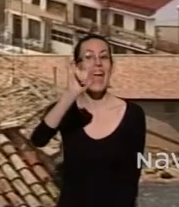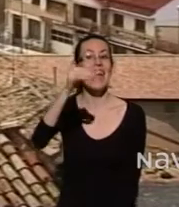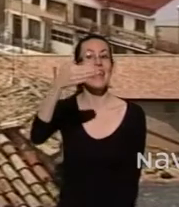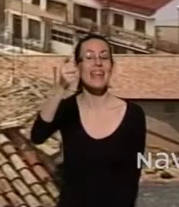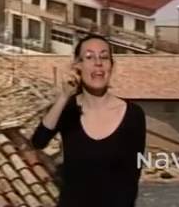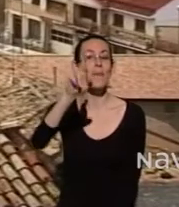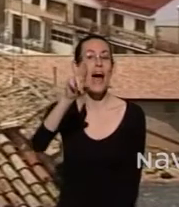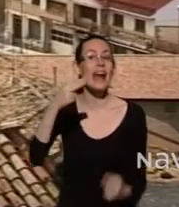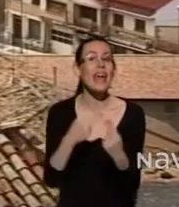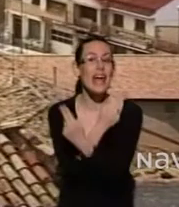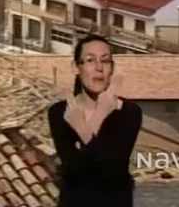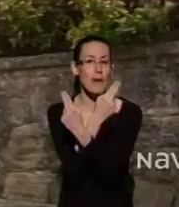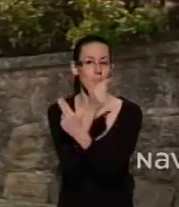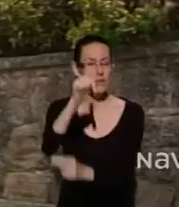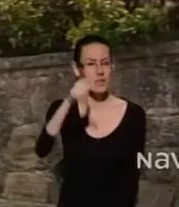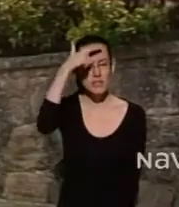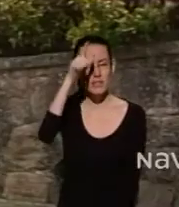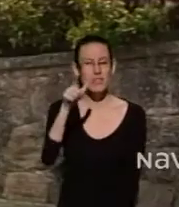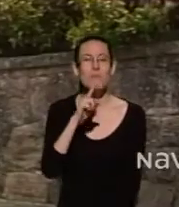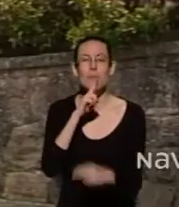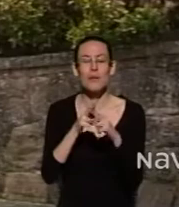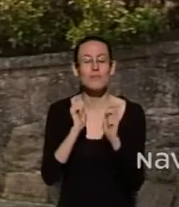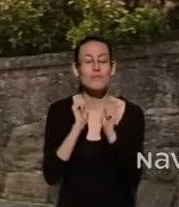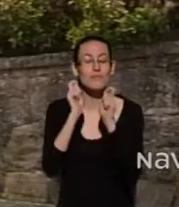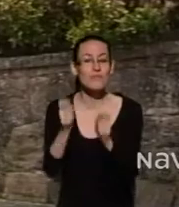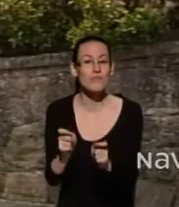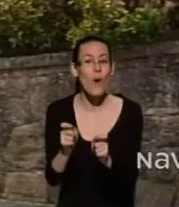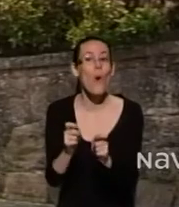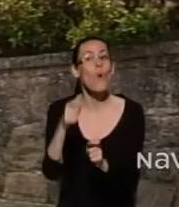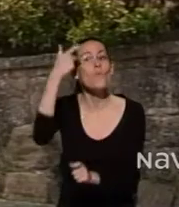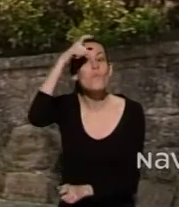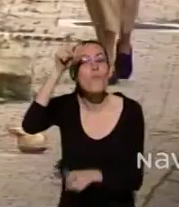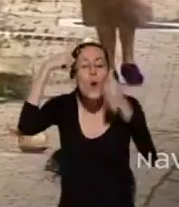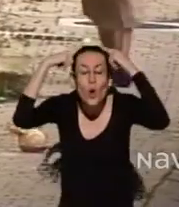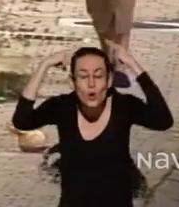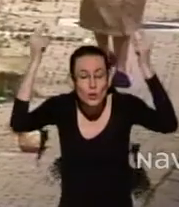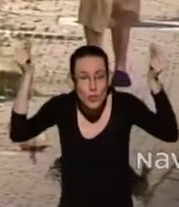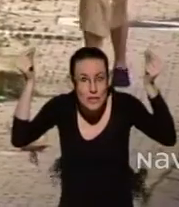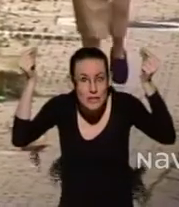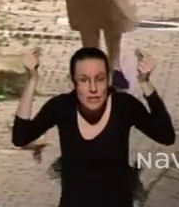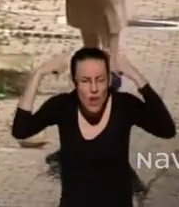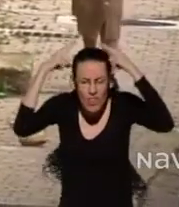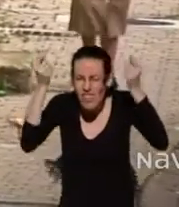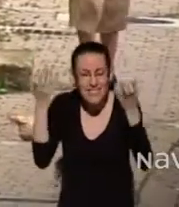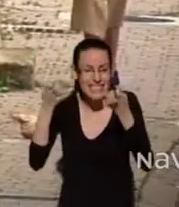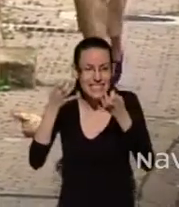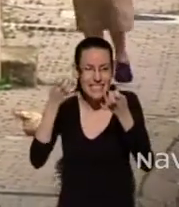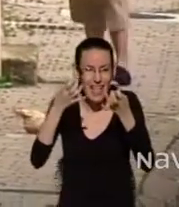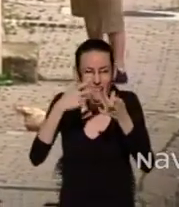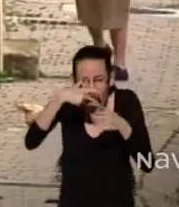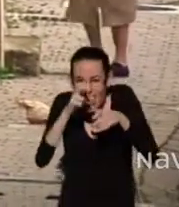pueblo de los duendes. Según la RAE, significa seres fantásticos que habitan las casas y que travesean,